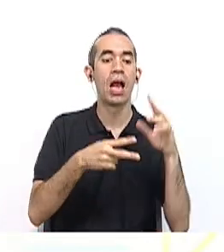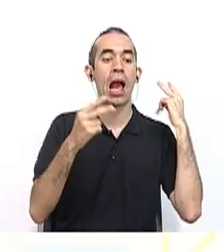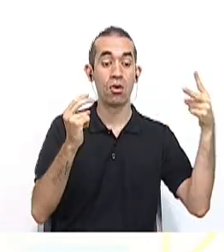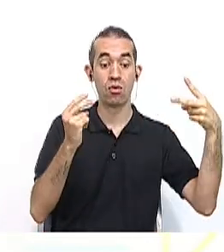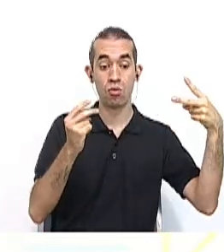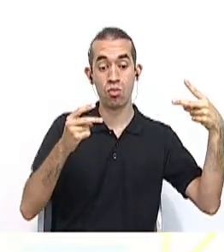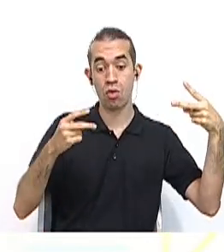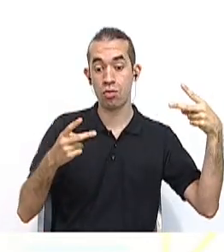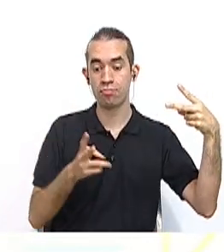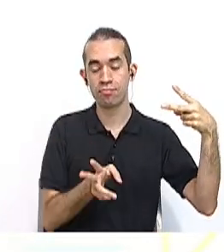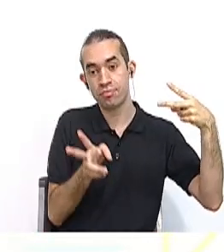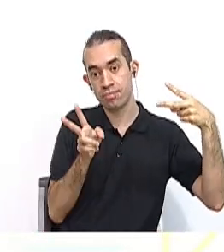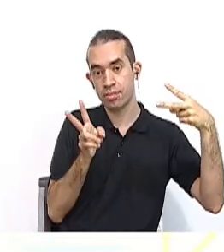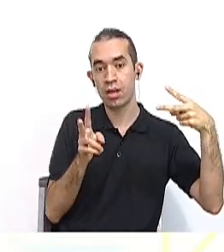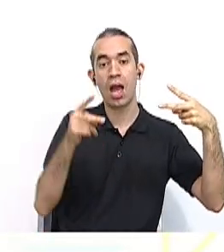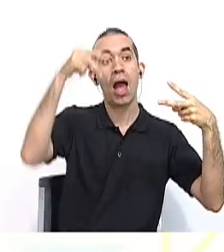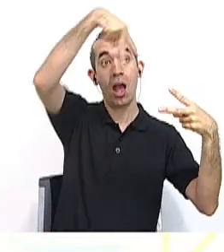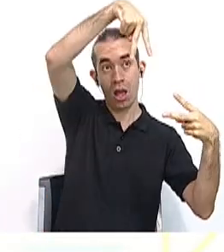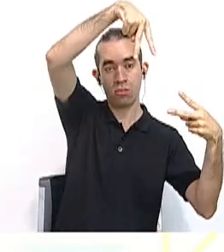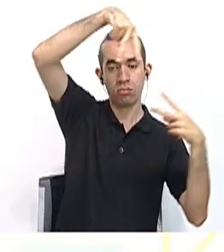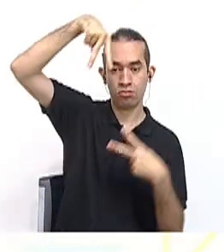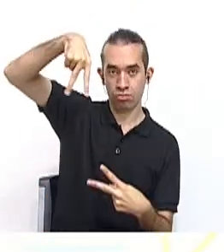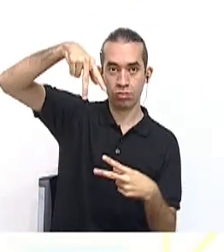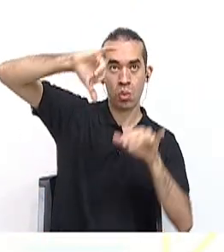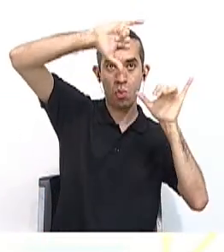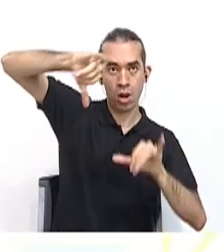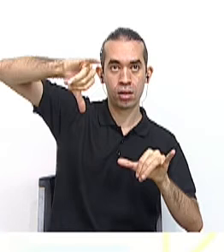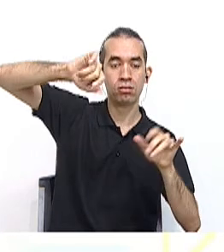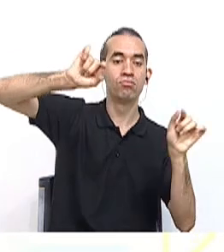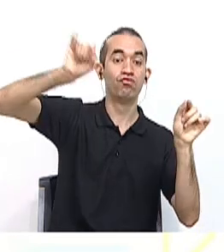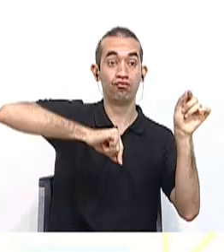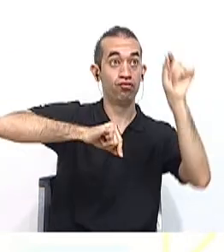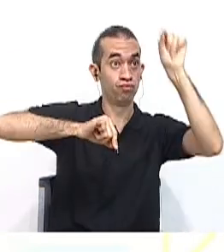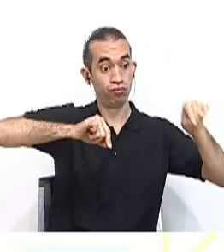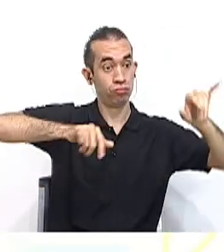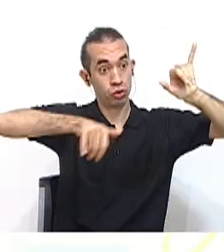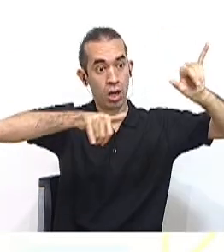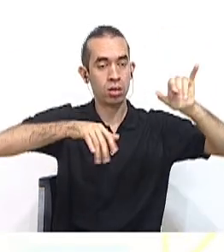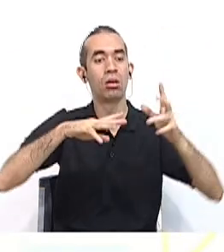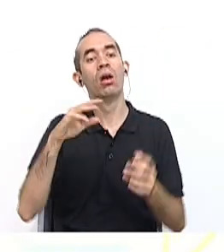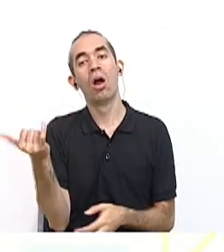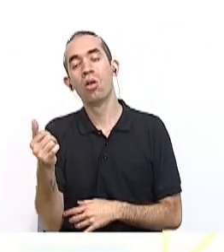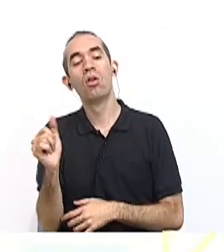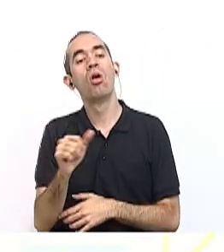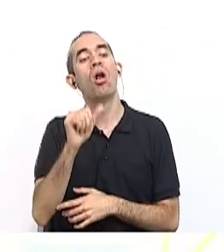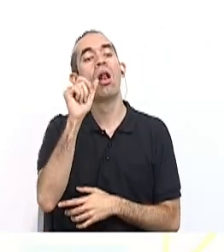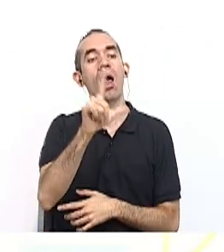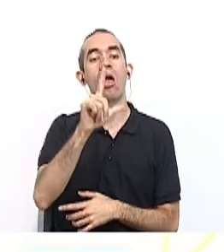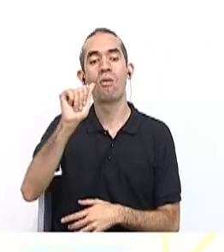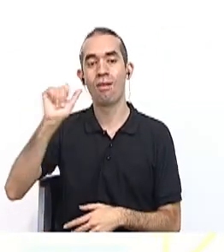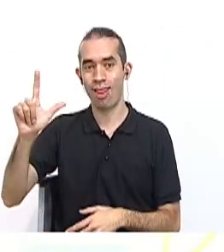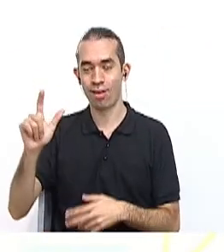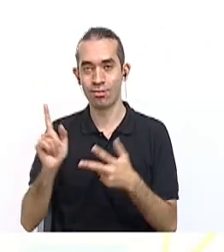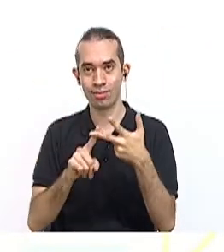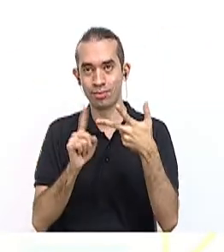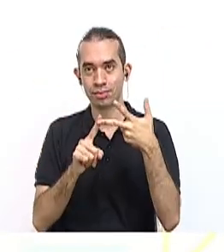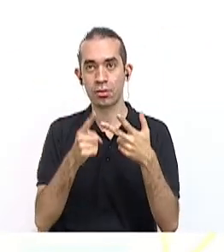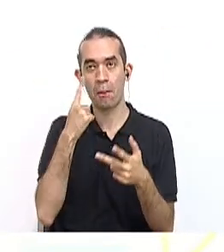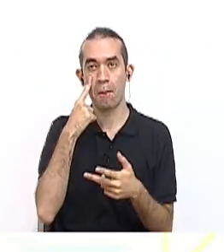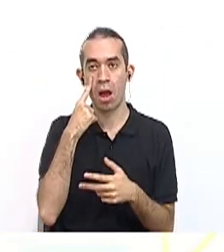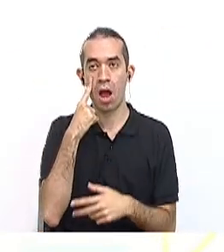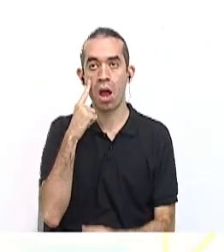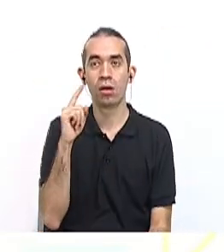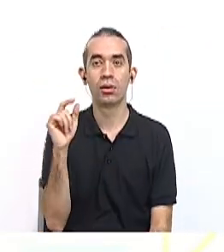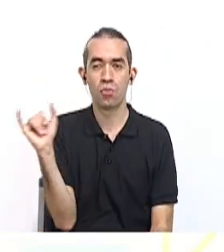iguales y lado entre ellos igual, y el criterio lado, ángulo, lado. Veamos la congruencia.